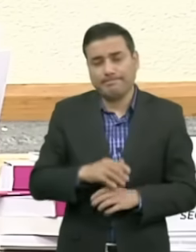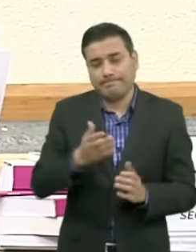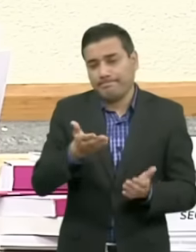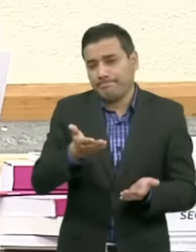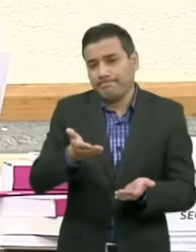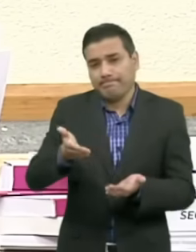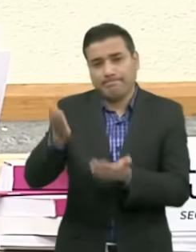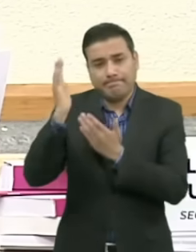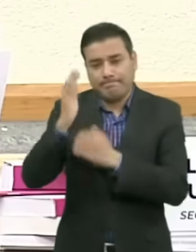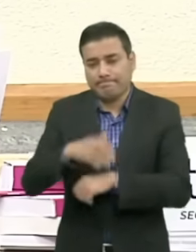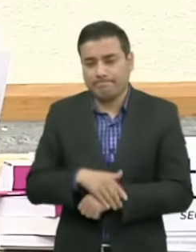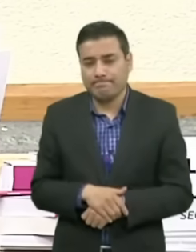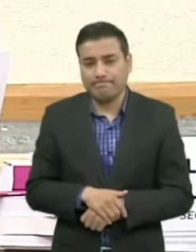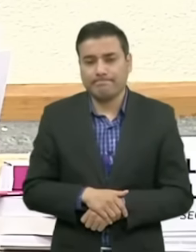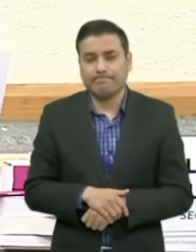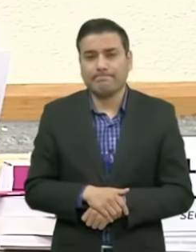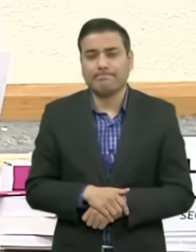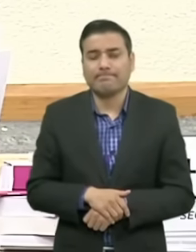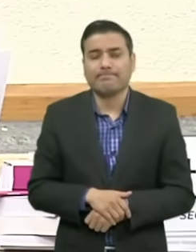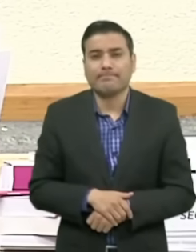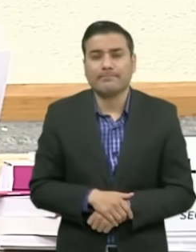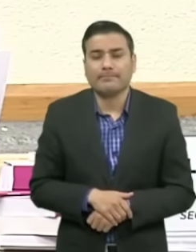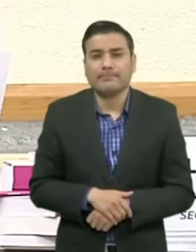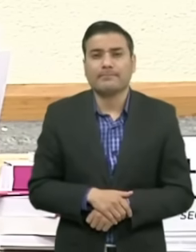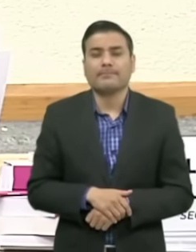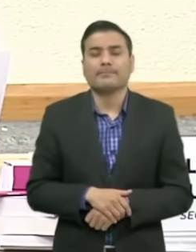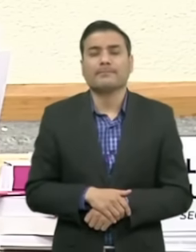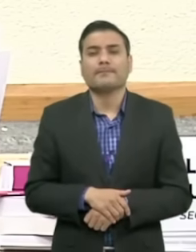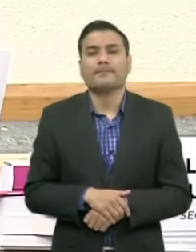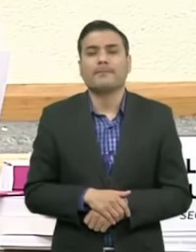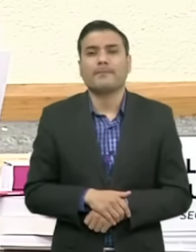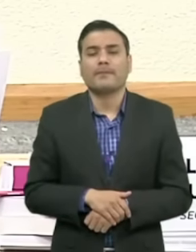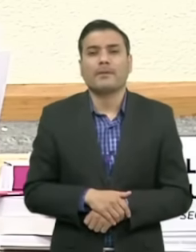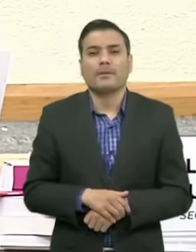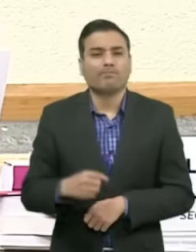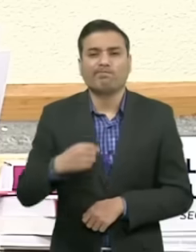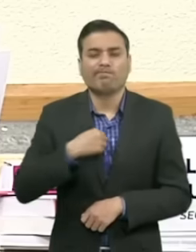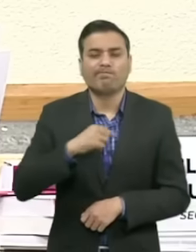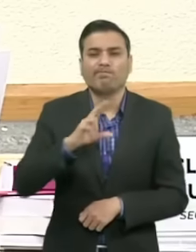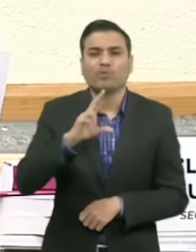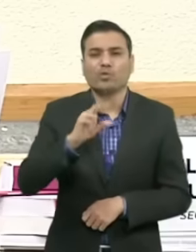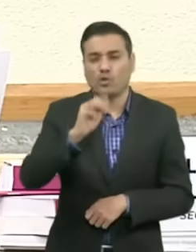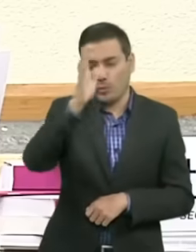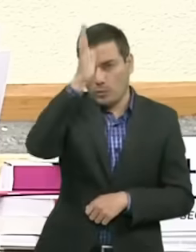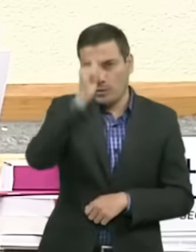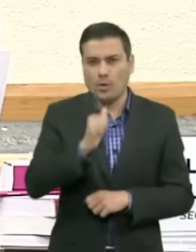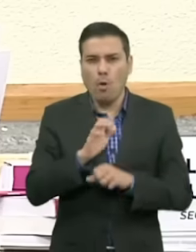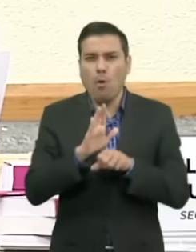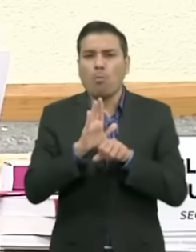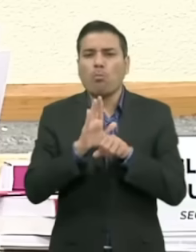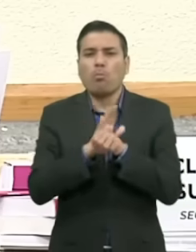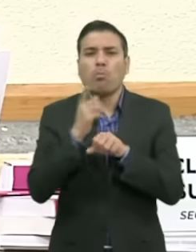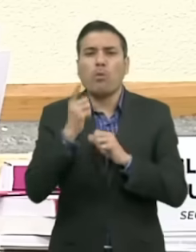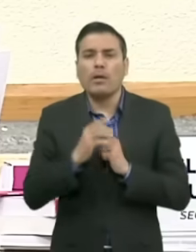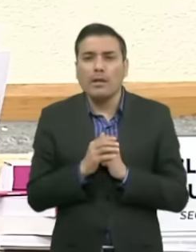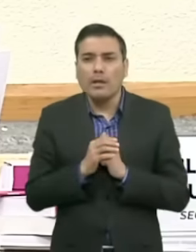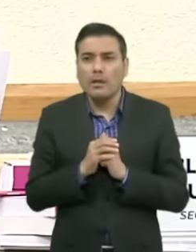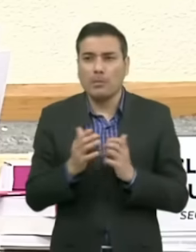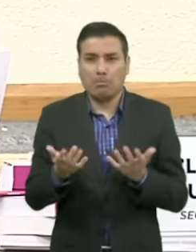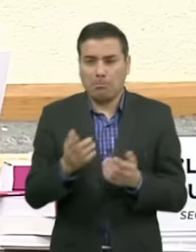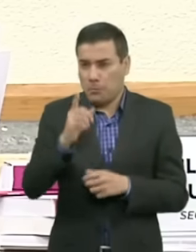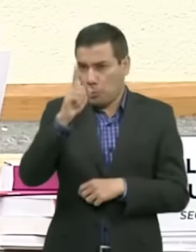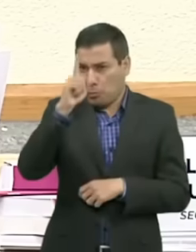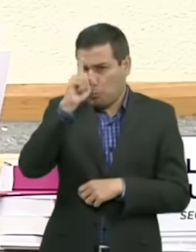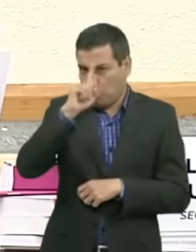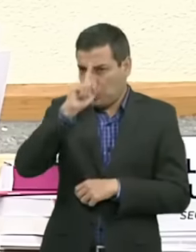consecuencia. Y no estoy de acuerdo porque el Consejo sigue integrando sus comisiones, todos